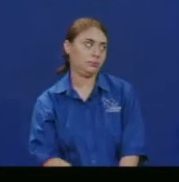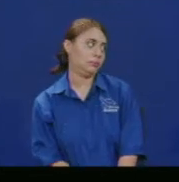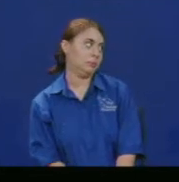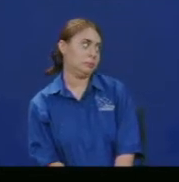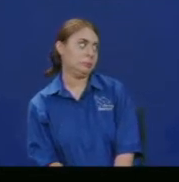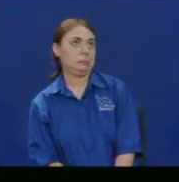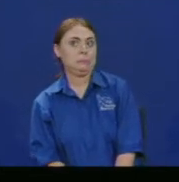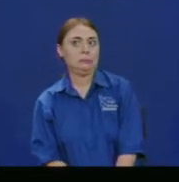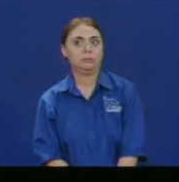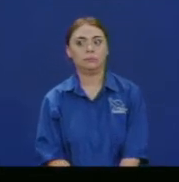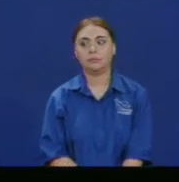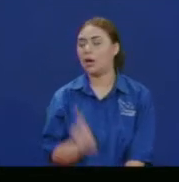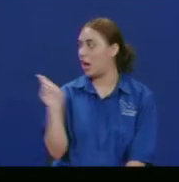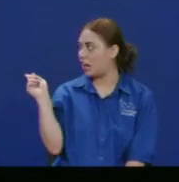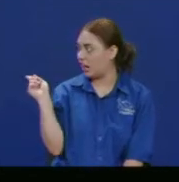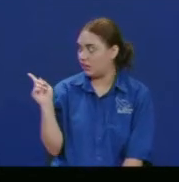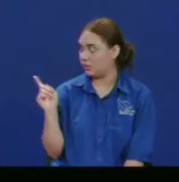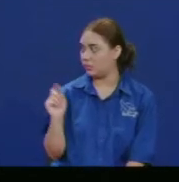Ese ofende.